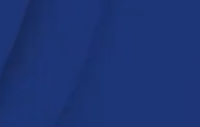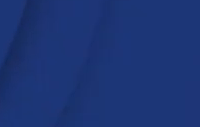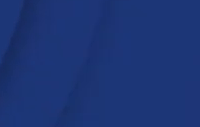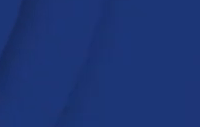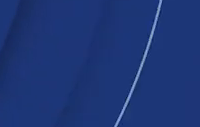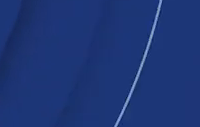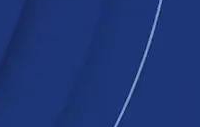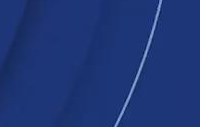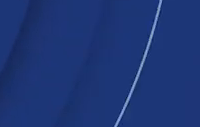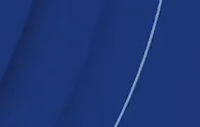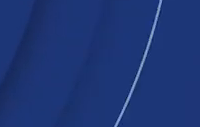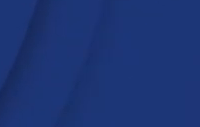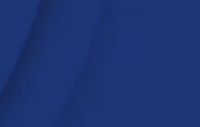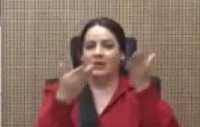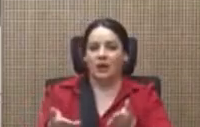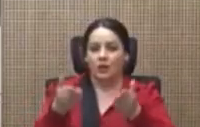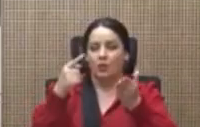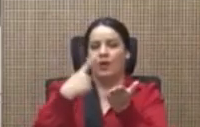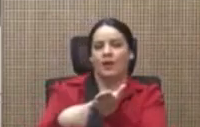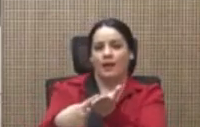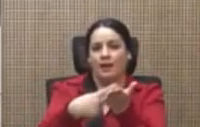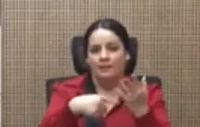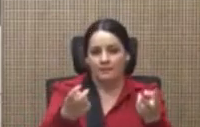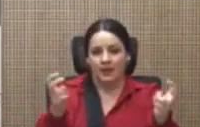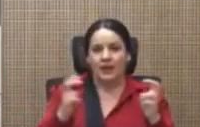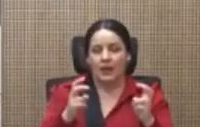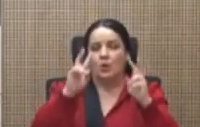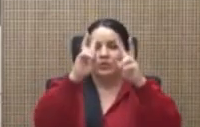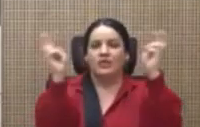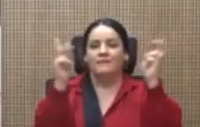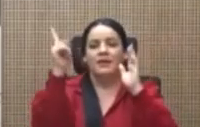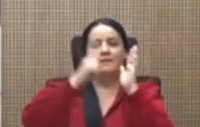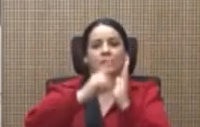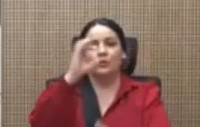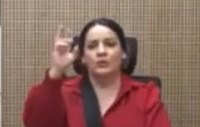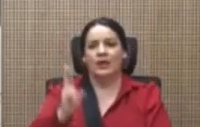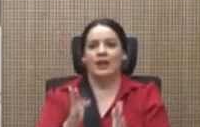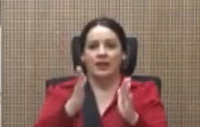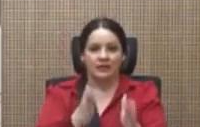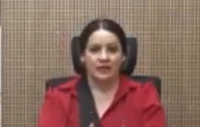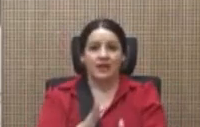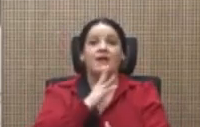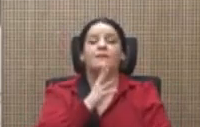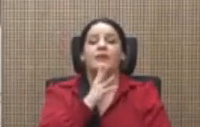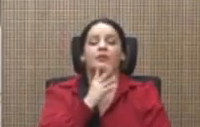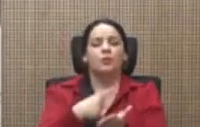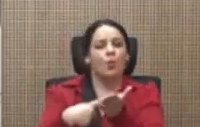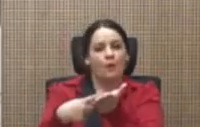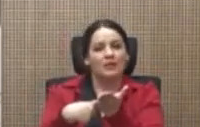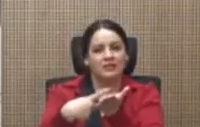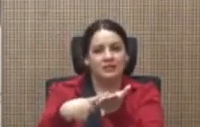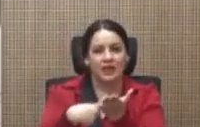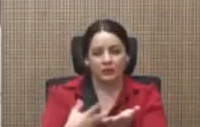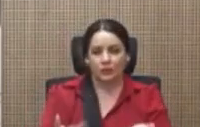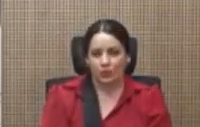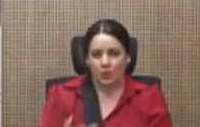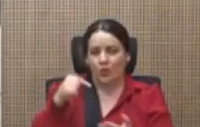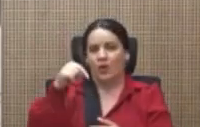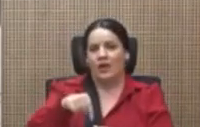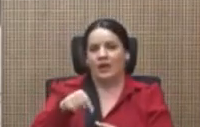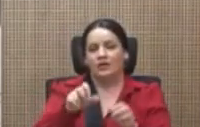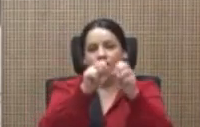traigo este plenario un tema del que miles de costarricenses están hablando y comentando en redes sociales y es de la trata y explotación